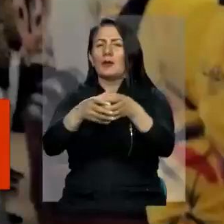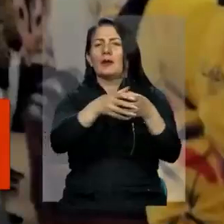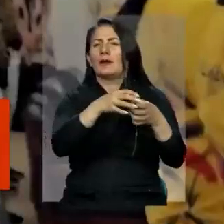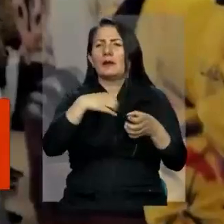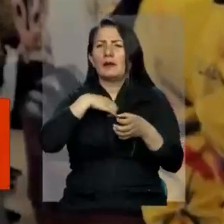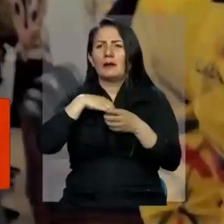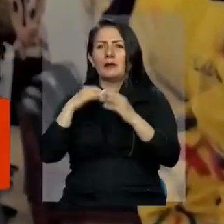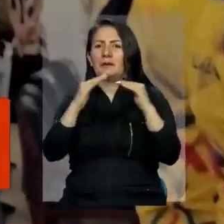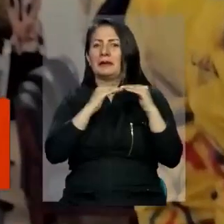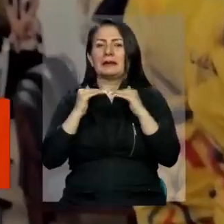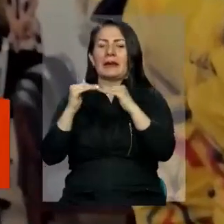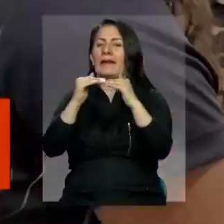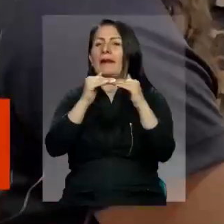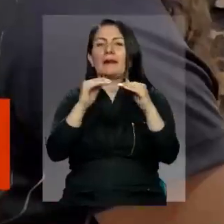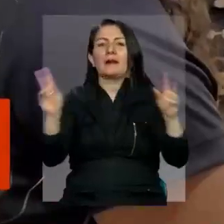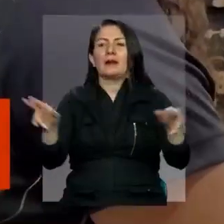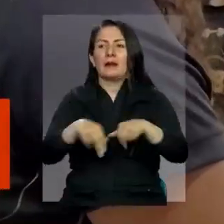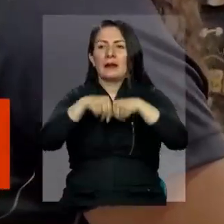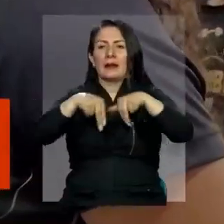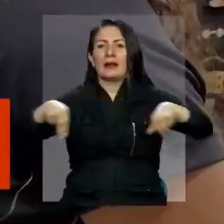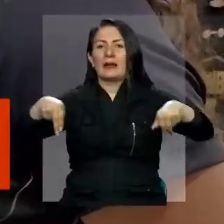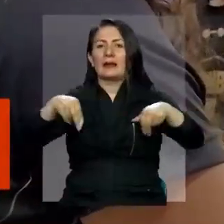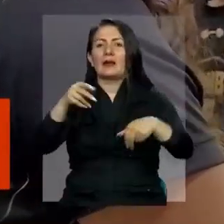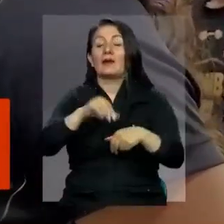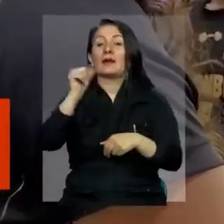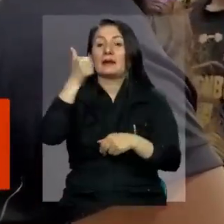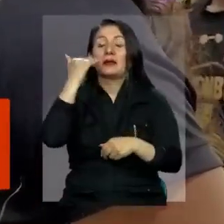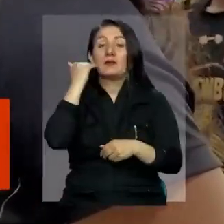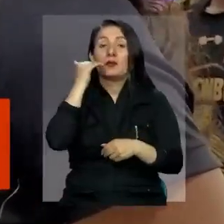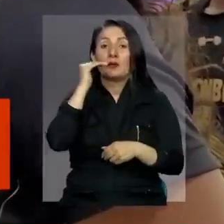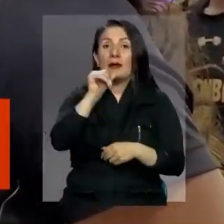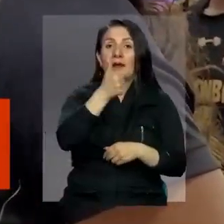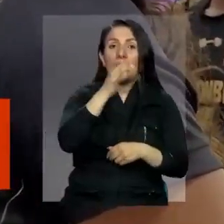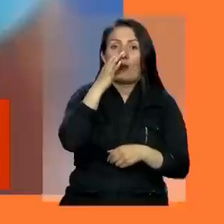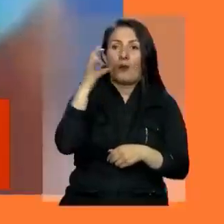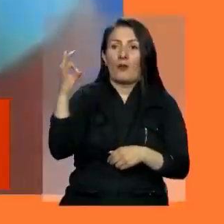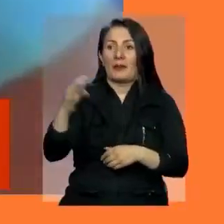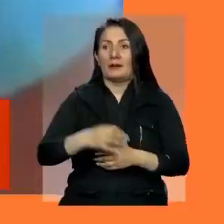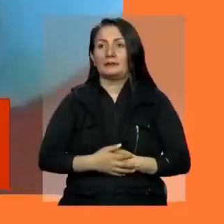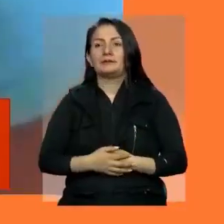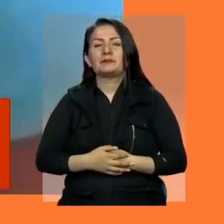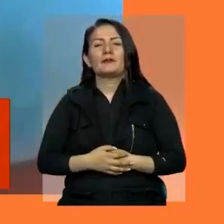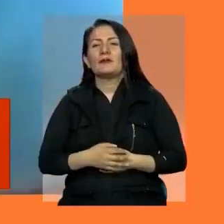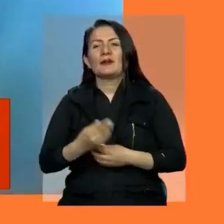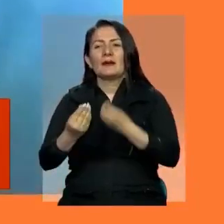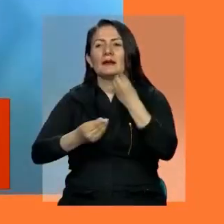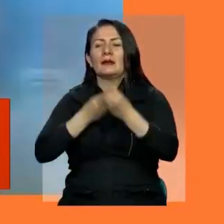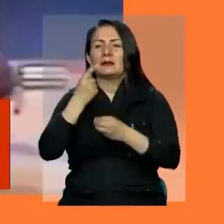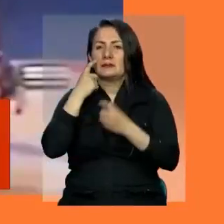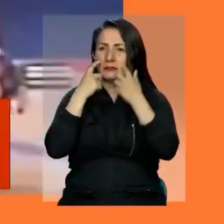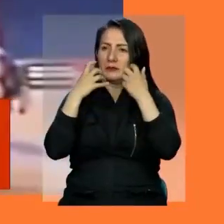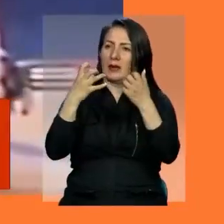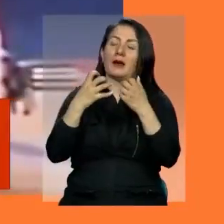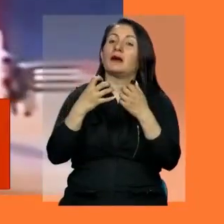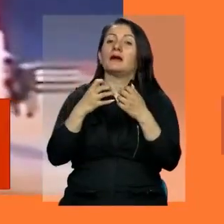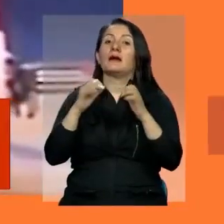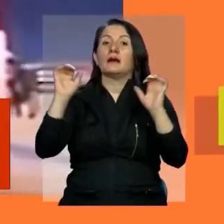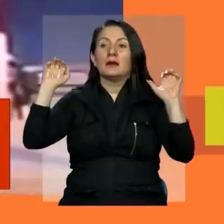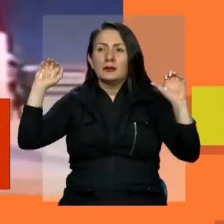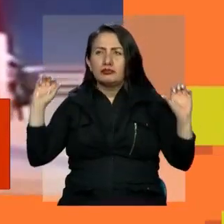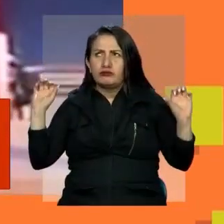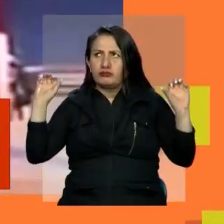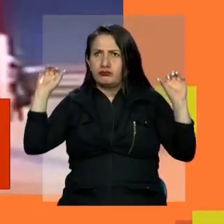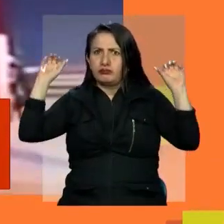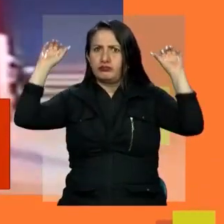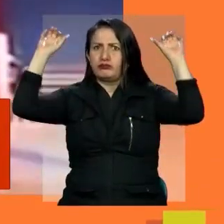paridad de género, pues hacen parte del mismo 10 mujeres y 10 hombres. El país se ha destacado en halterofilia desde los Olímpicos